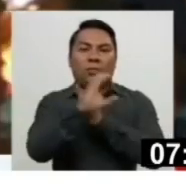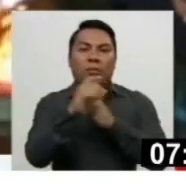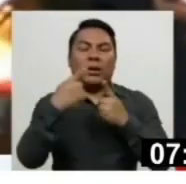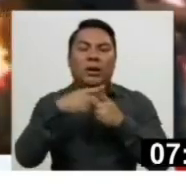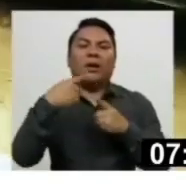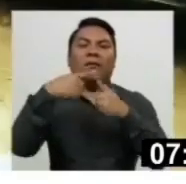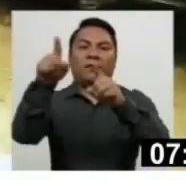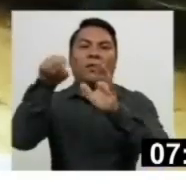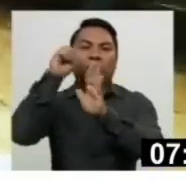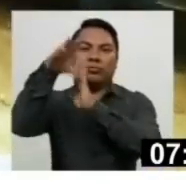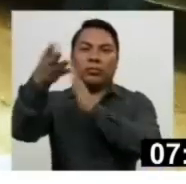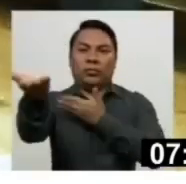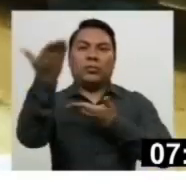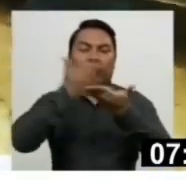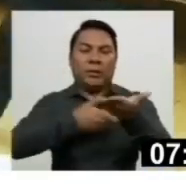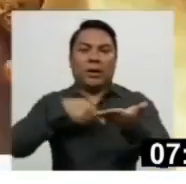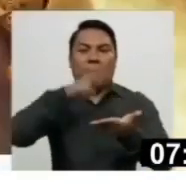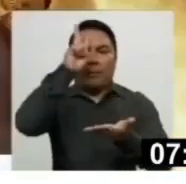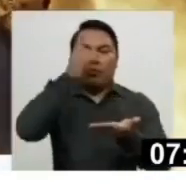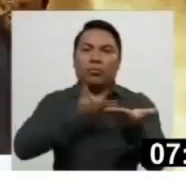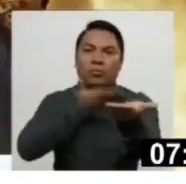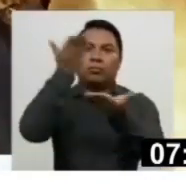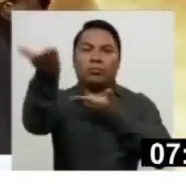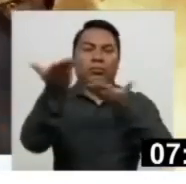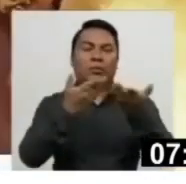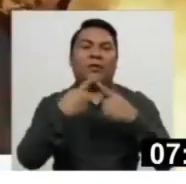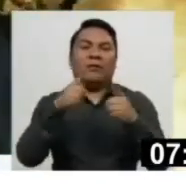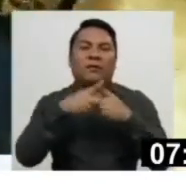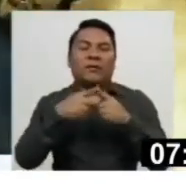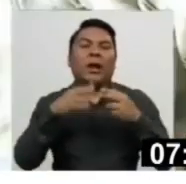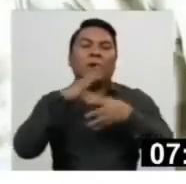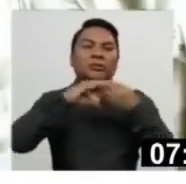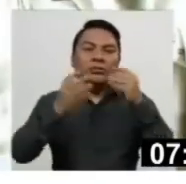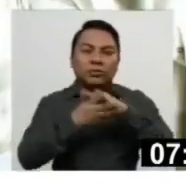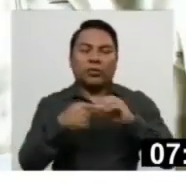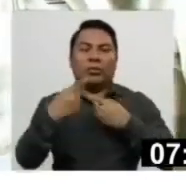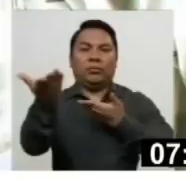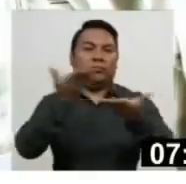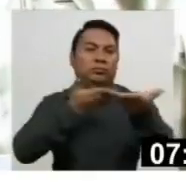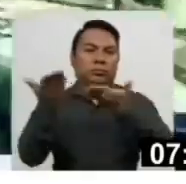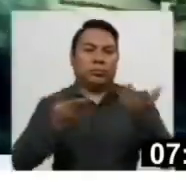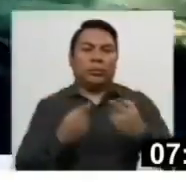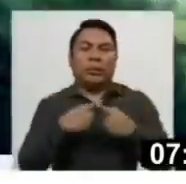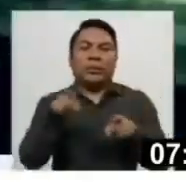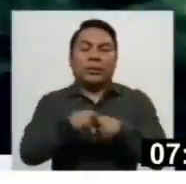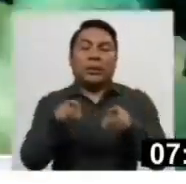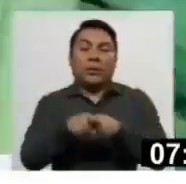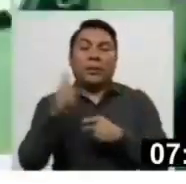distinción alguna a todos los partidos y candidatos en aras de contribuir a un voto informado.